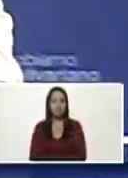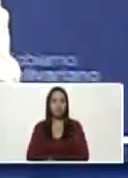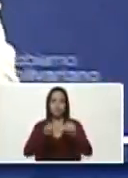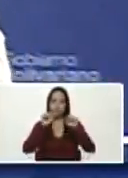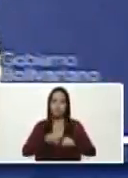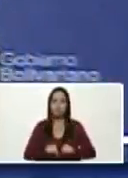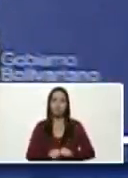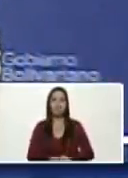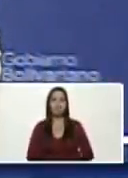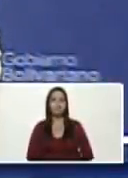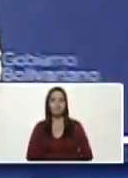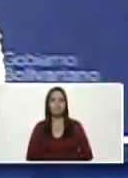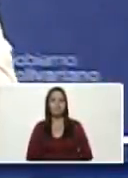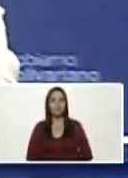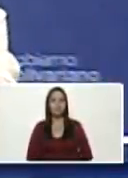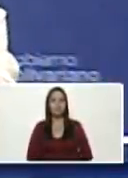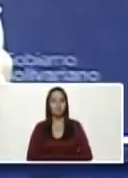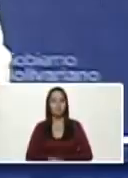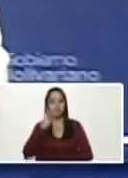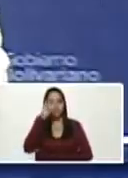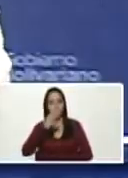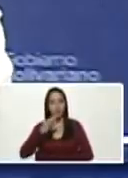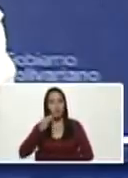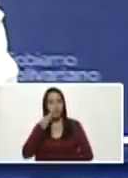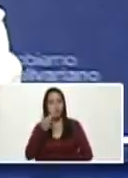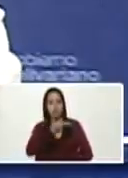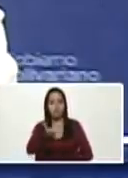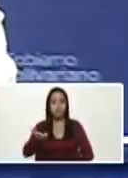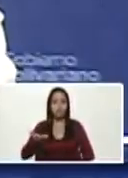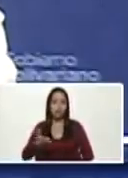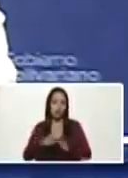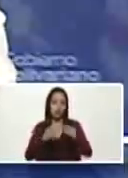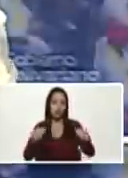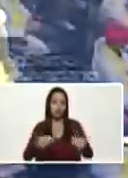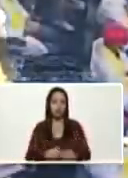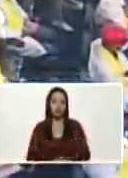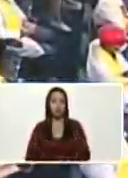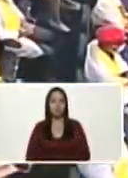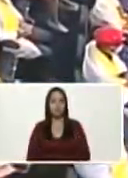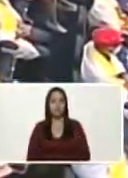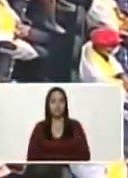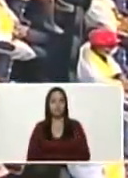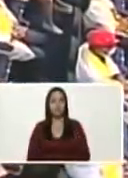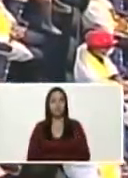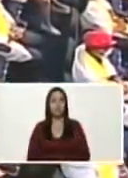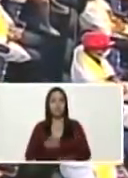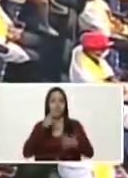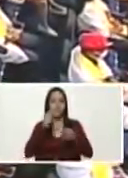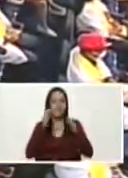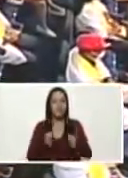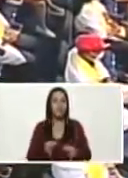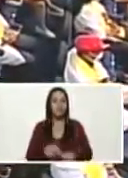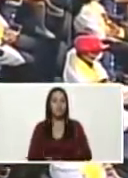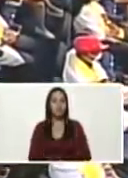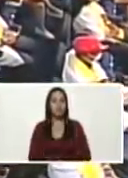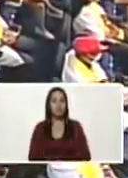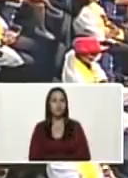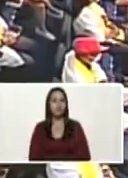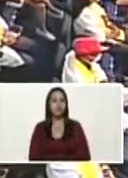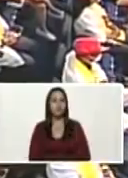muchachos, muchachas, De verdad.